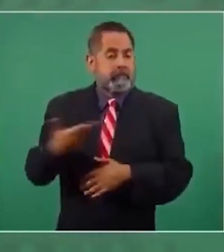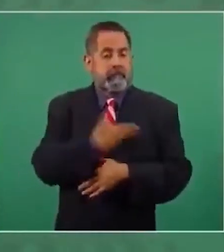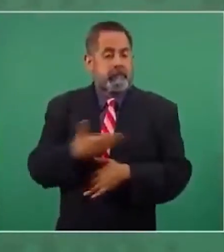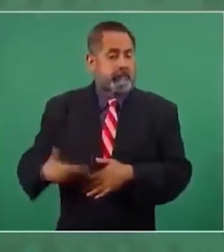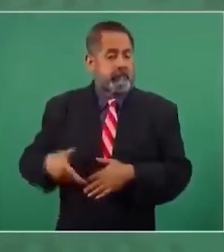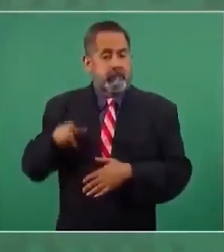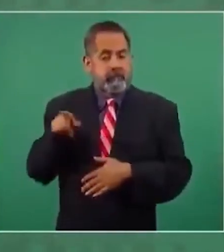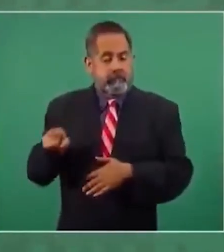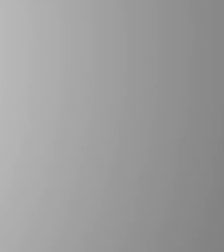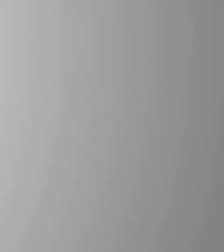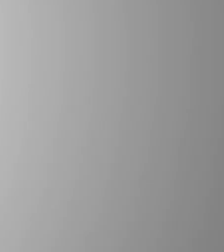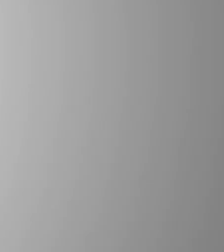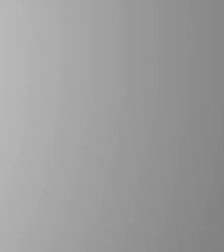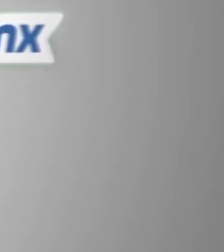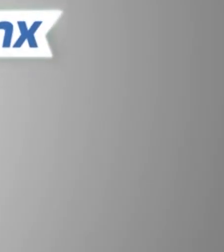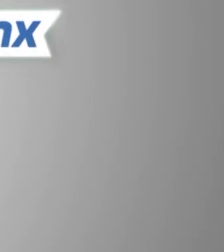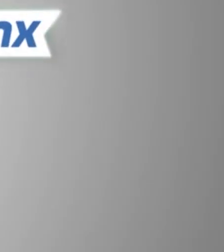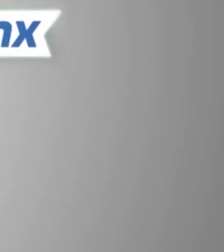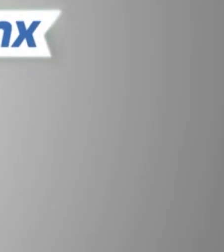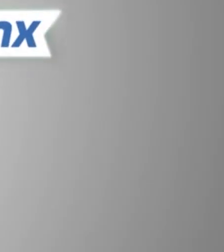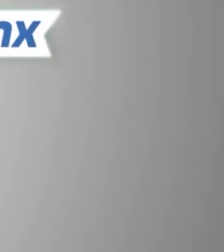comprendemos la situación